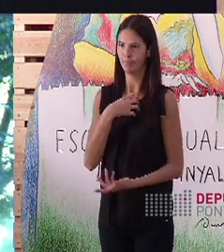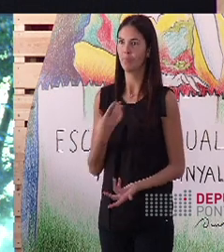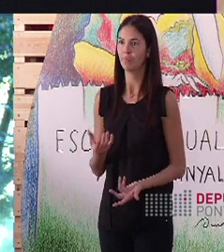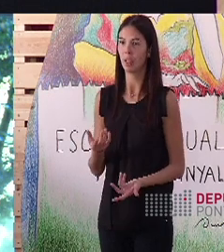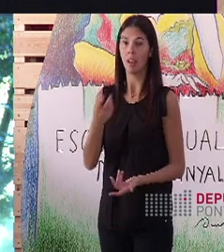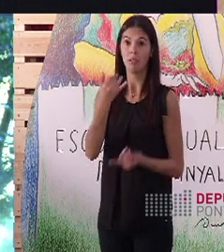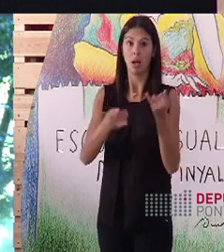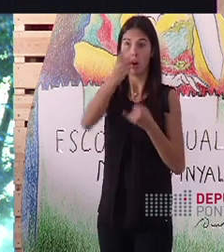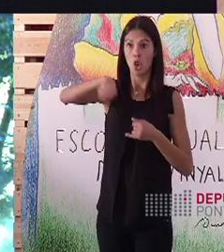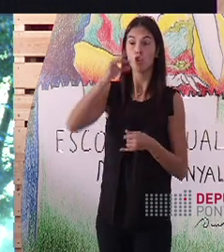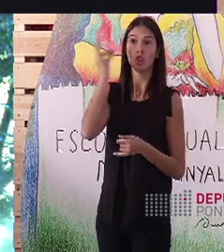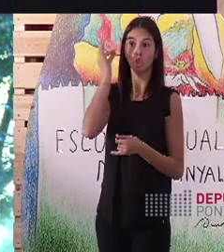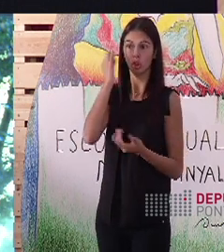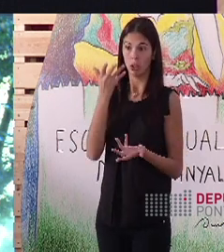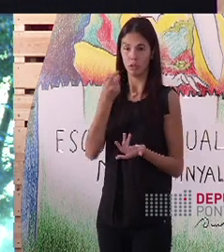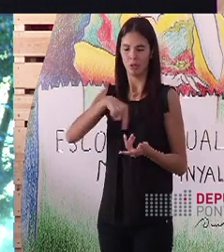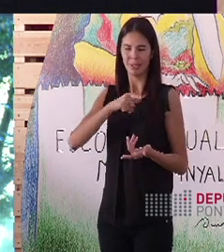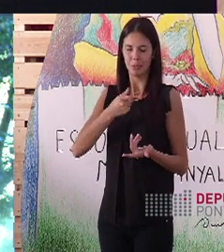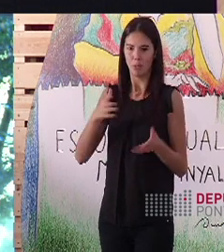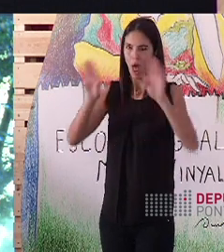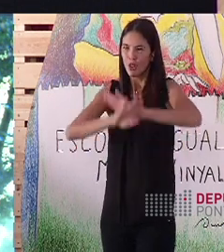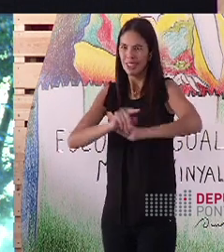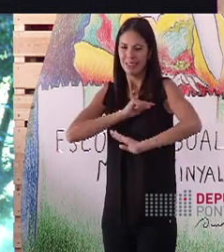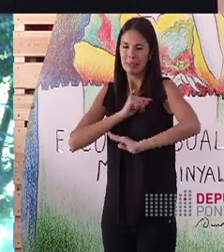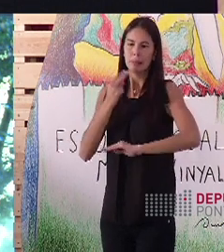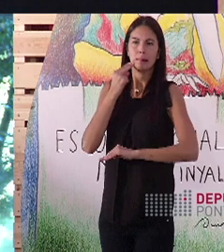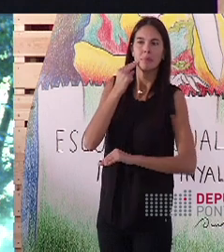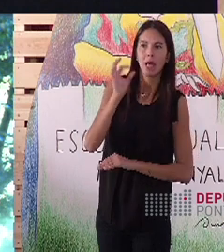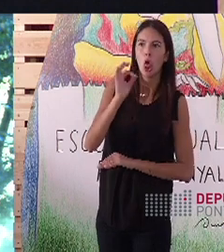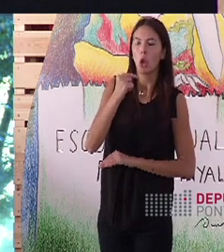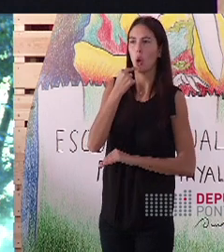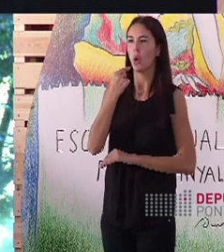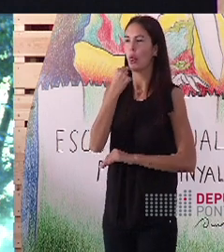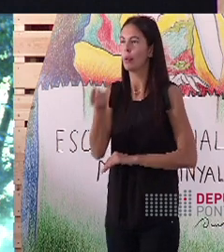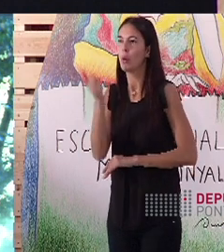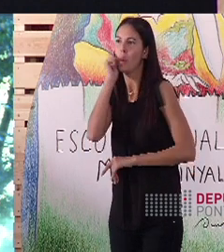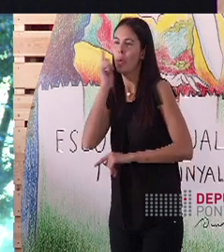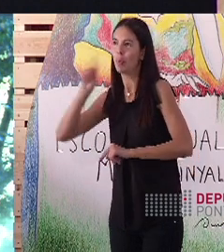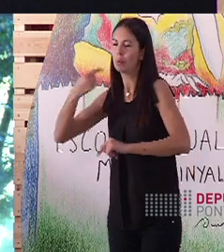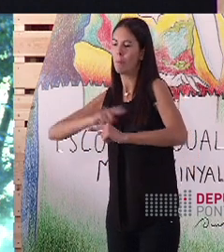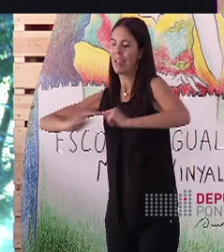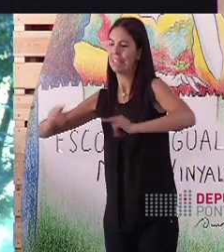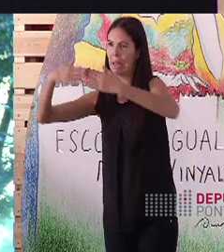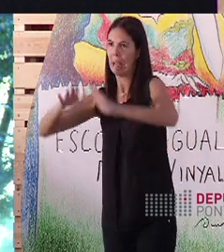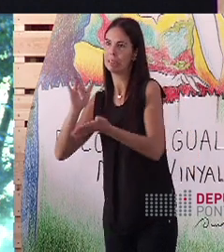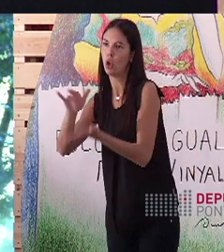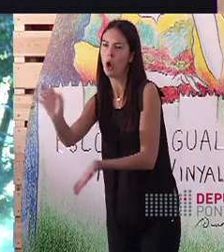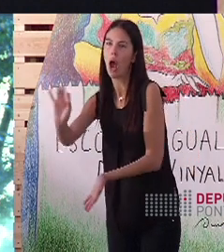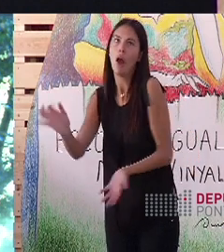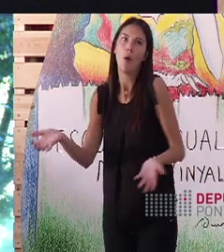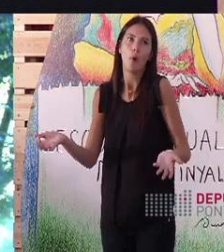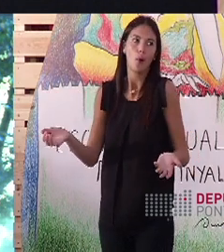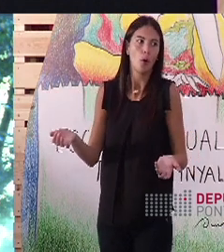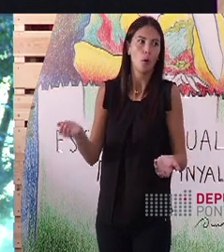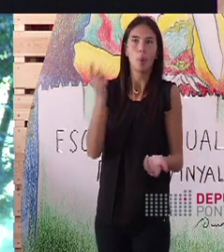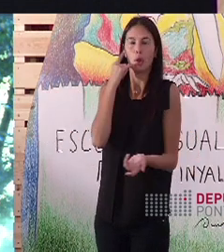as que estamos aquí pola noite non sentimos medo, non decimos te aviso cando chegue a casa, ou vale, ou falo